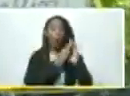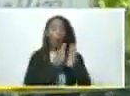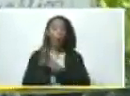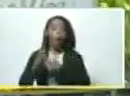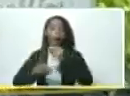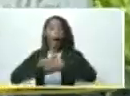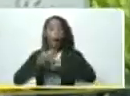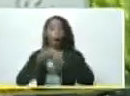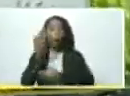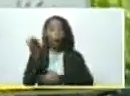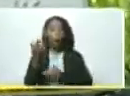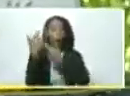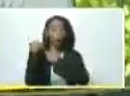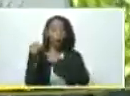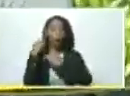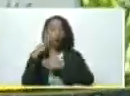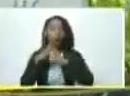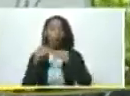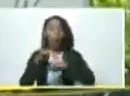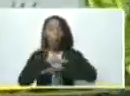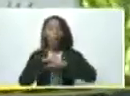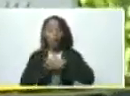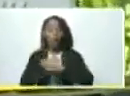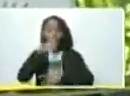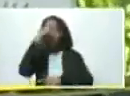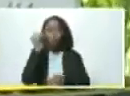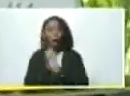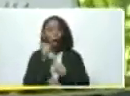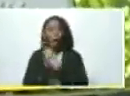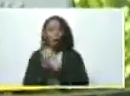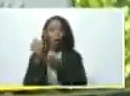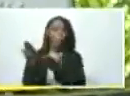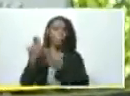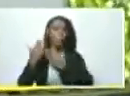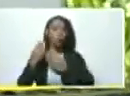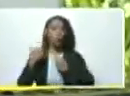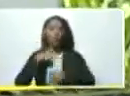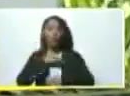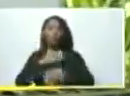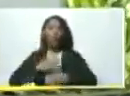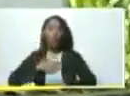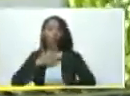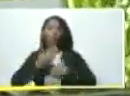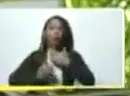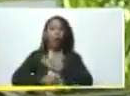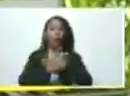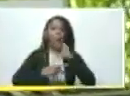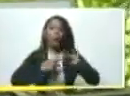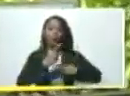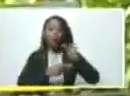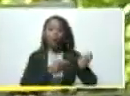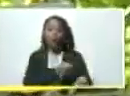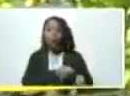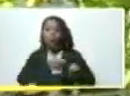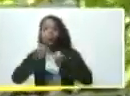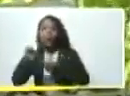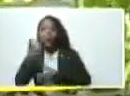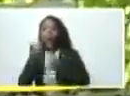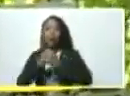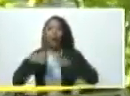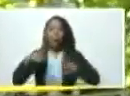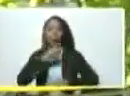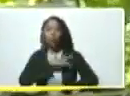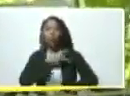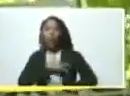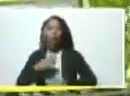usted ha hecho, con todo su ministerio, sus trabajadores que nos han apoyado para nosotros poder sacar nuestra producción y llevarla al campo soberano, a las